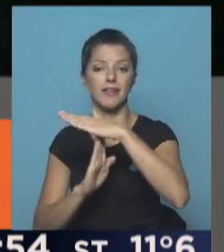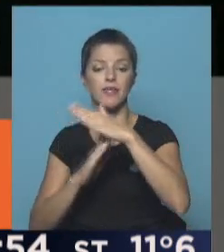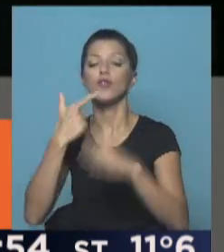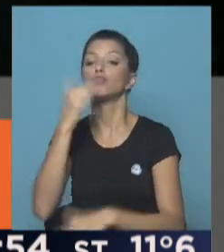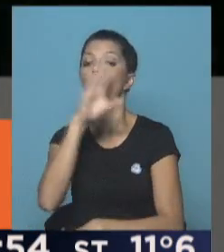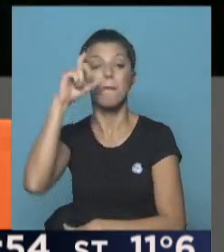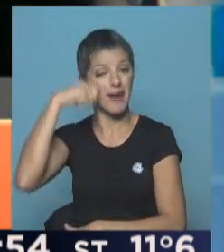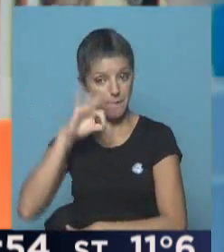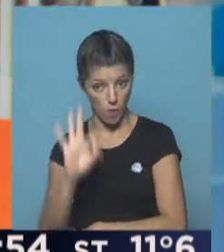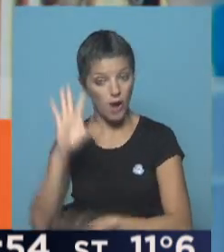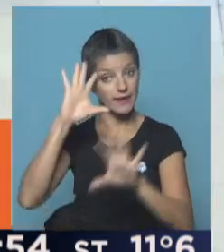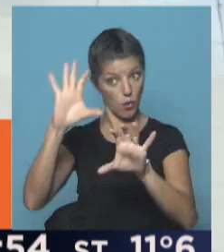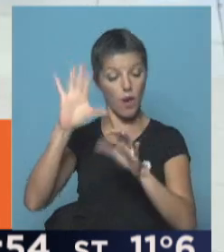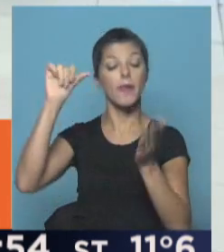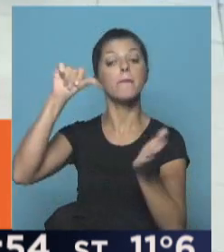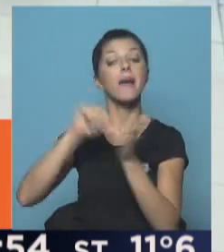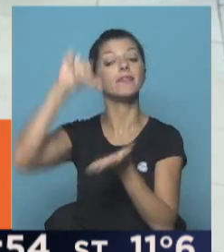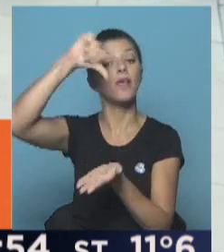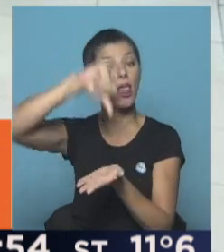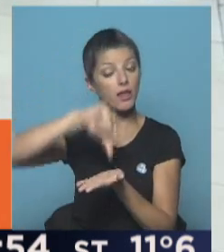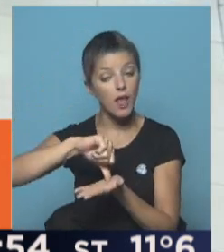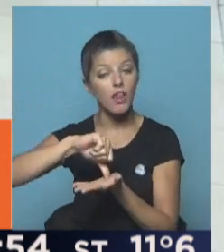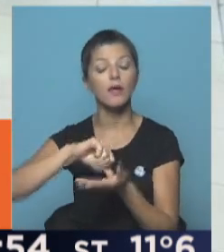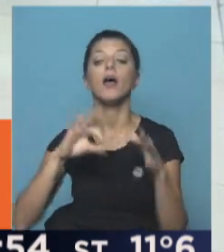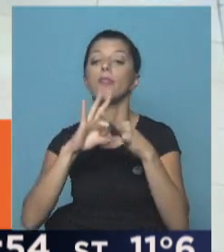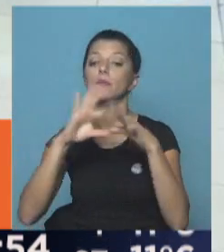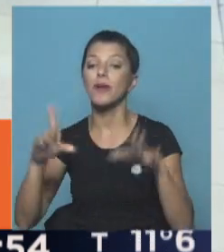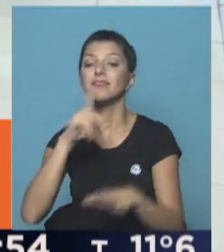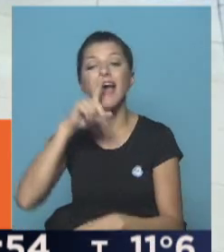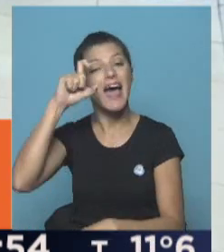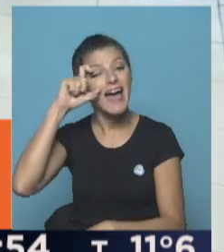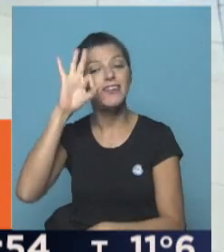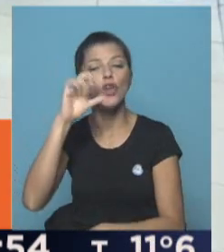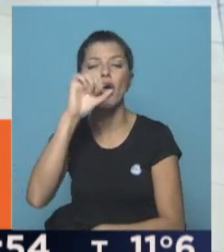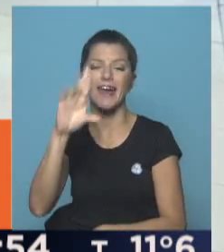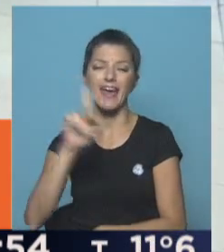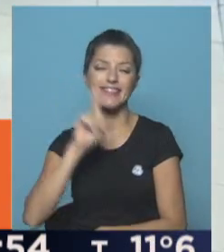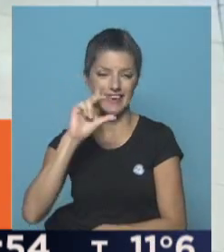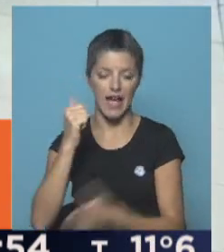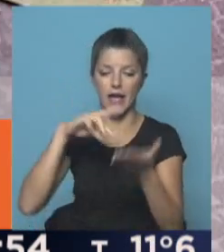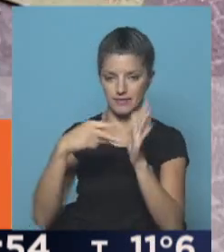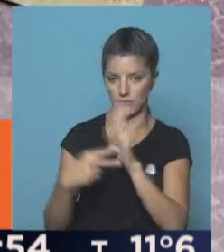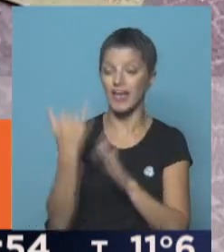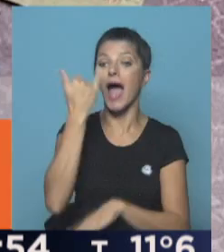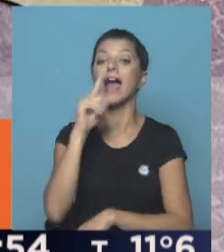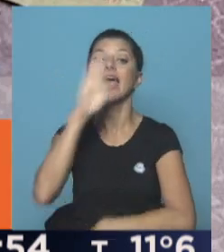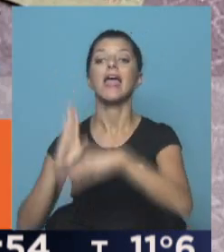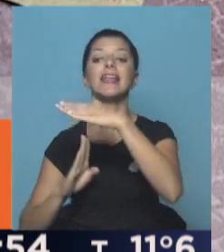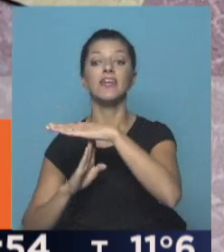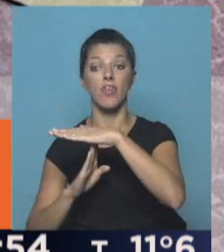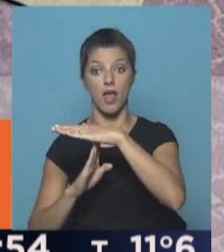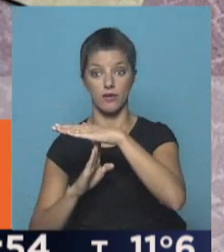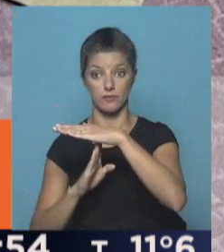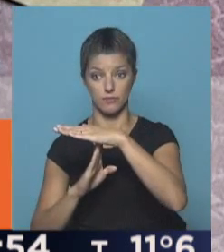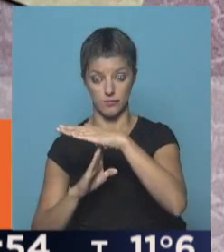recordamos que irán es una demócrata democracias teocrática es decir manejada por un líder supremo el candidato